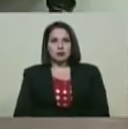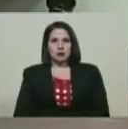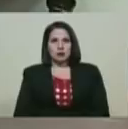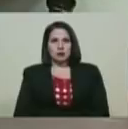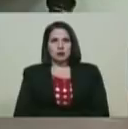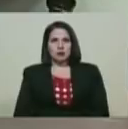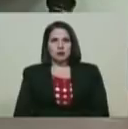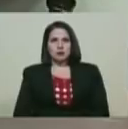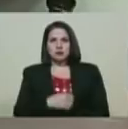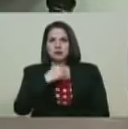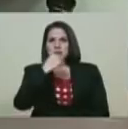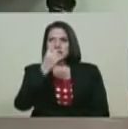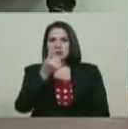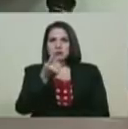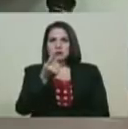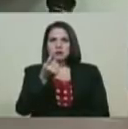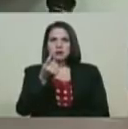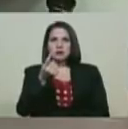el gobernador